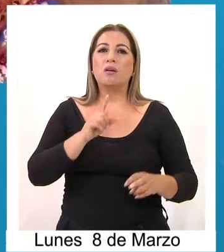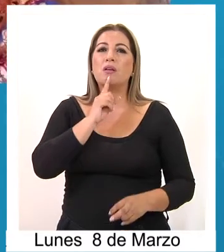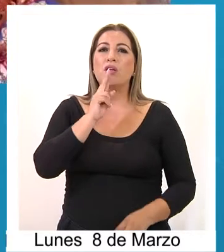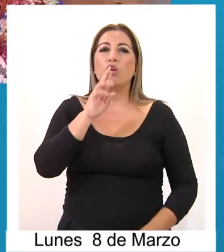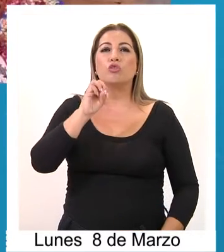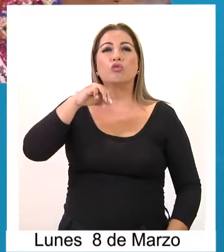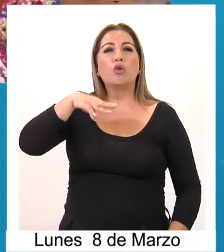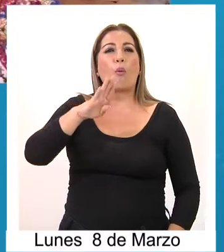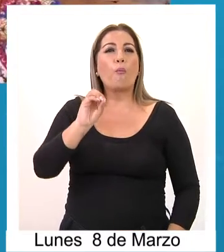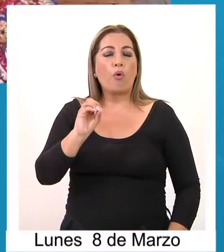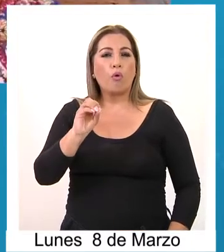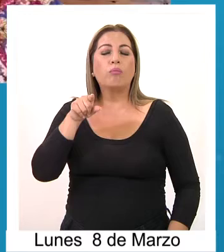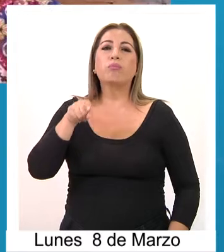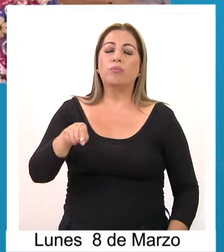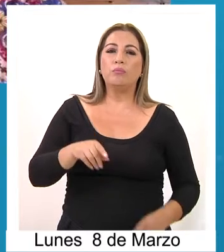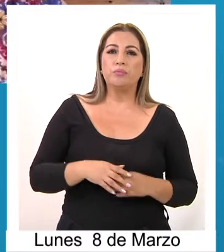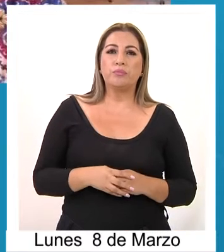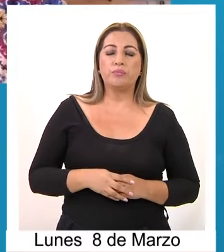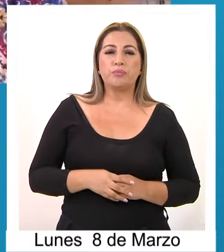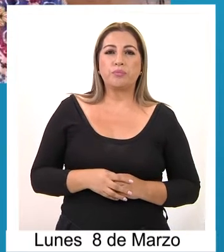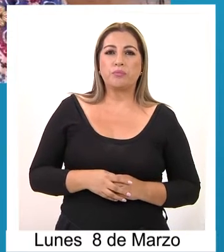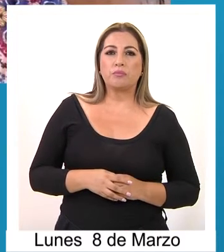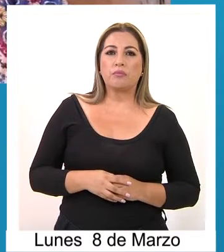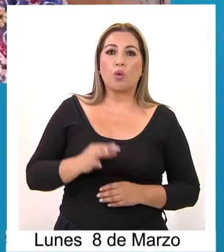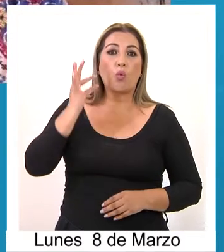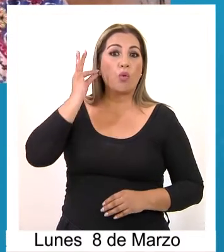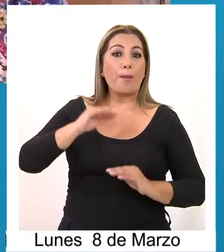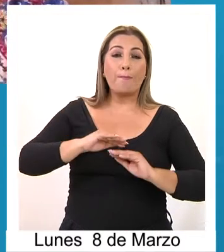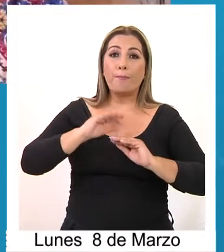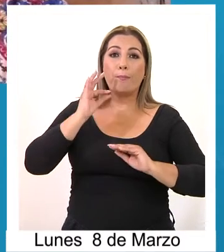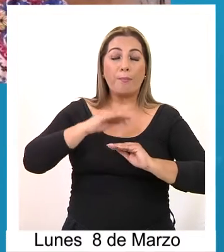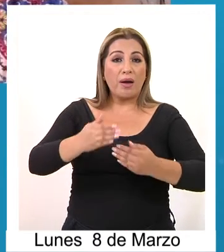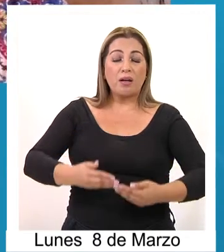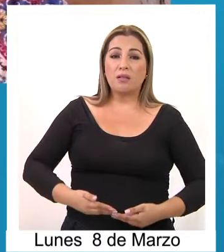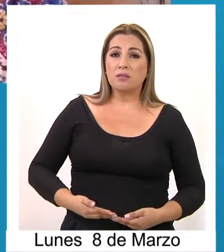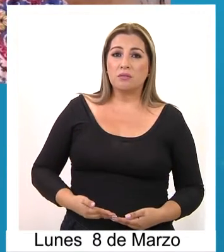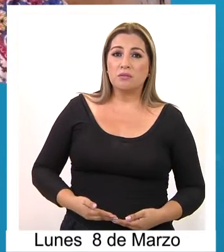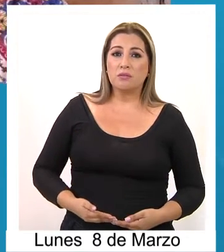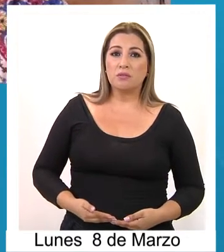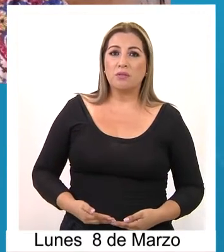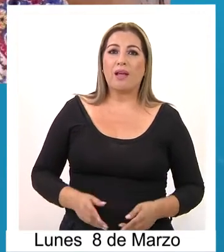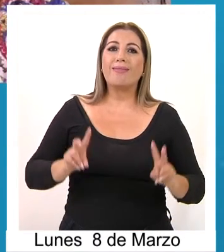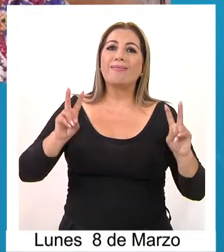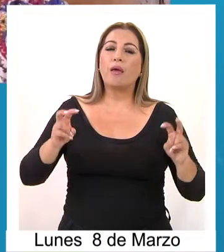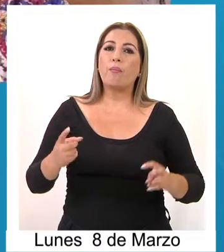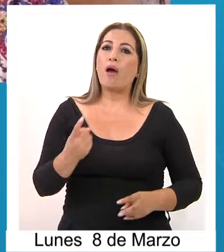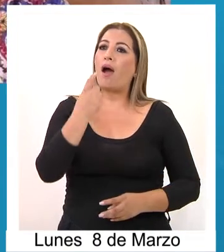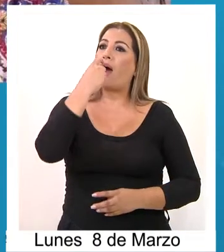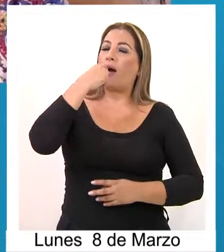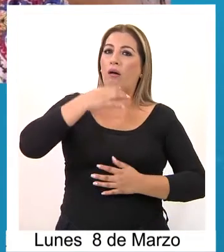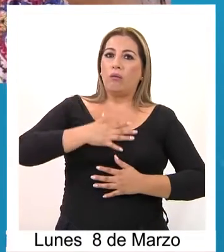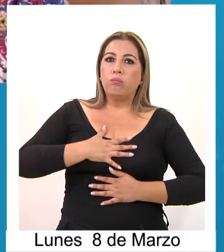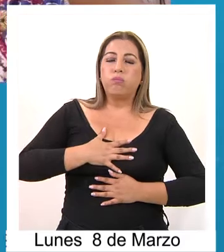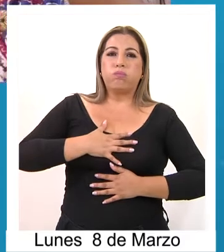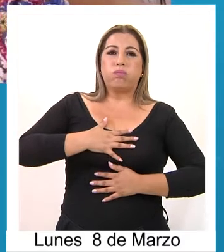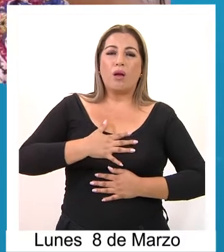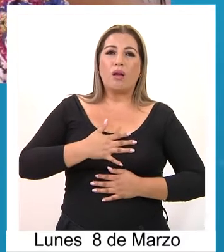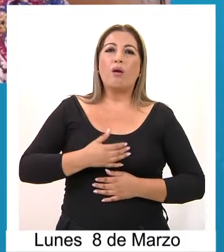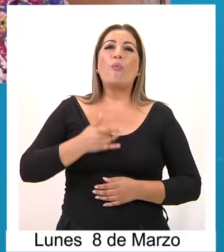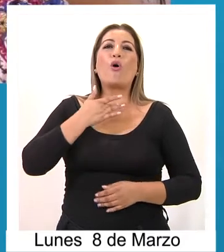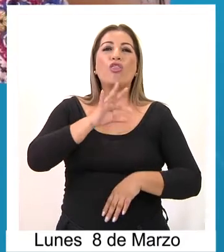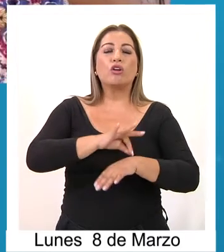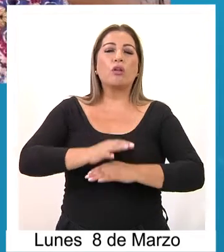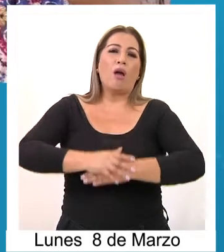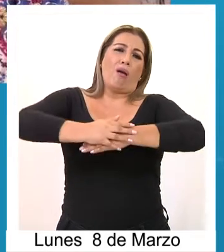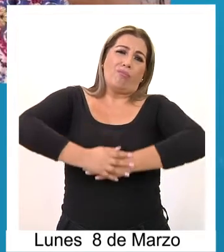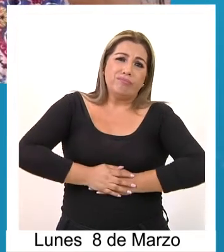Esa es una cosa muy importante. Por un lado, con un embarazo avanzado, la mecánica ventilatoria por el abdomen abultado se ve más